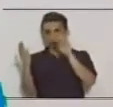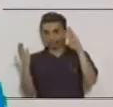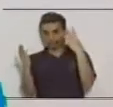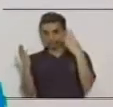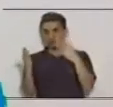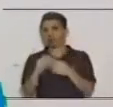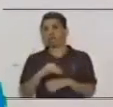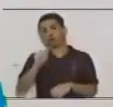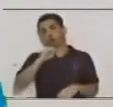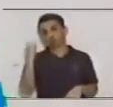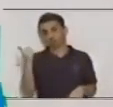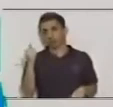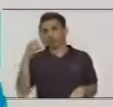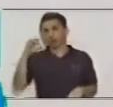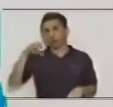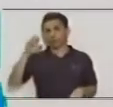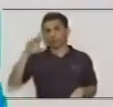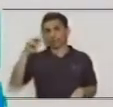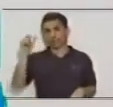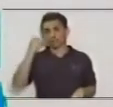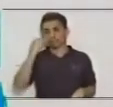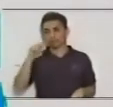Siguiente operación.